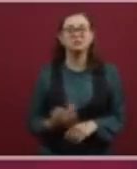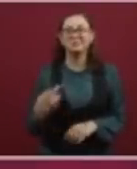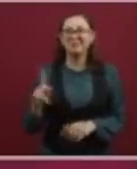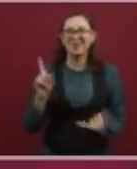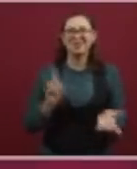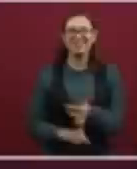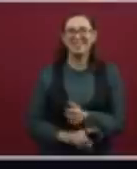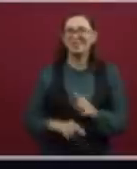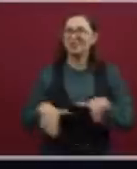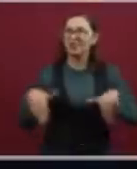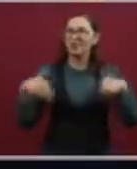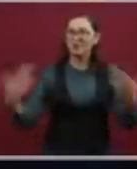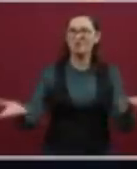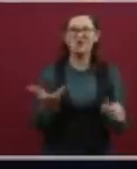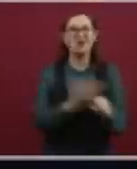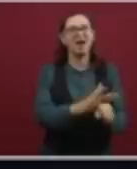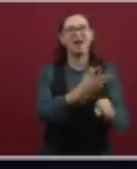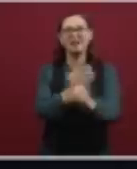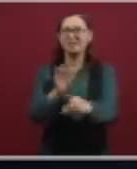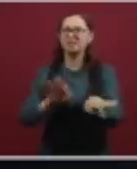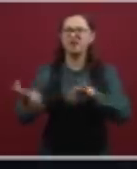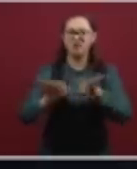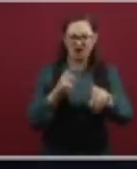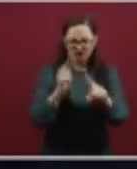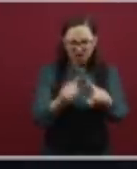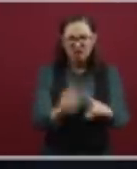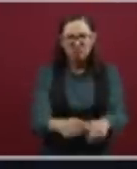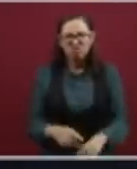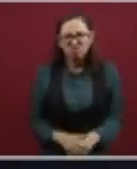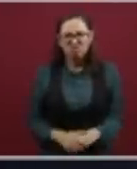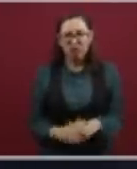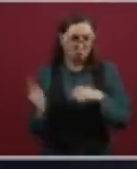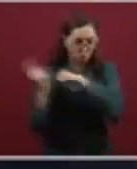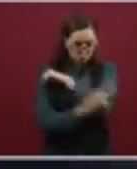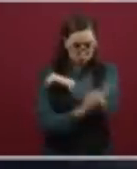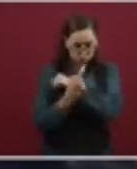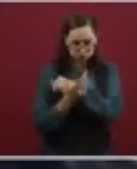qué? ¿Quiénes hacen eso?